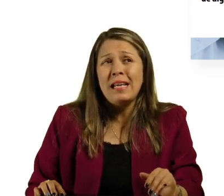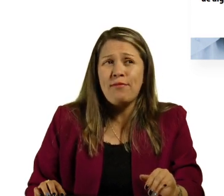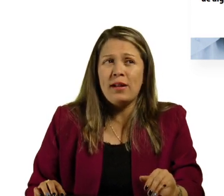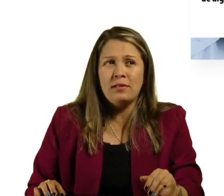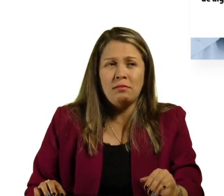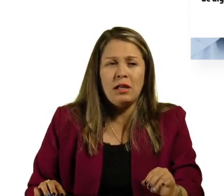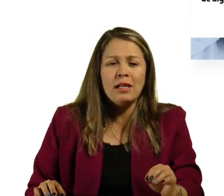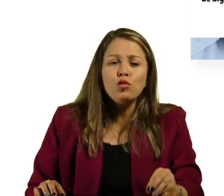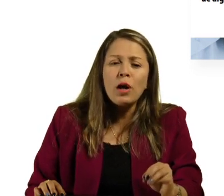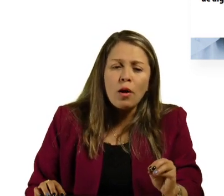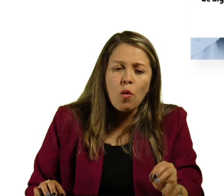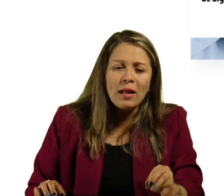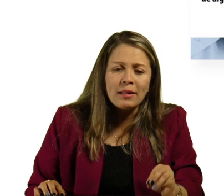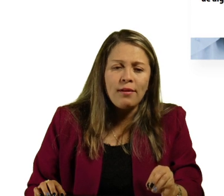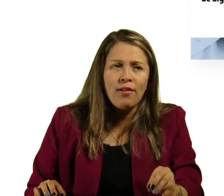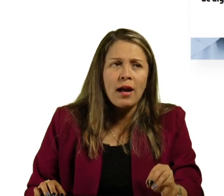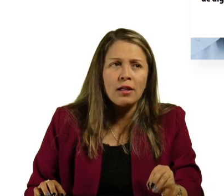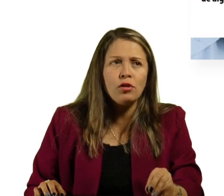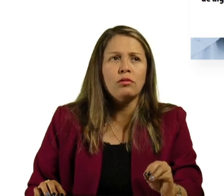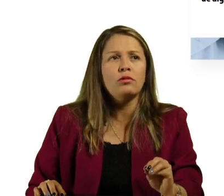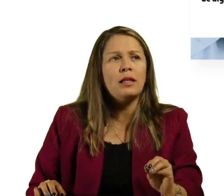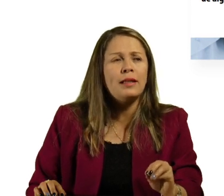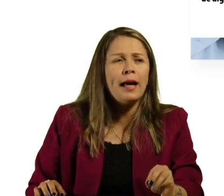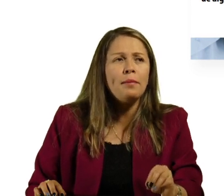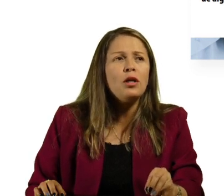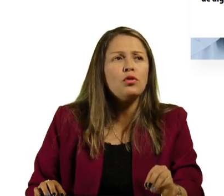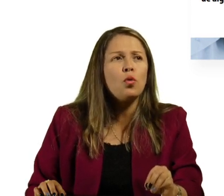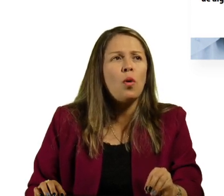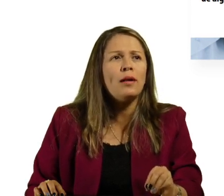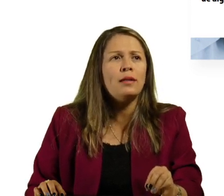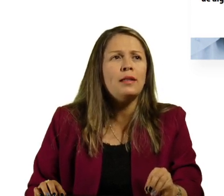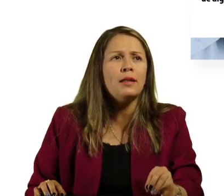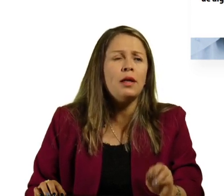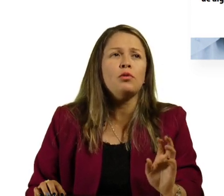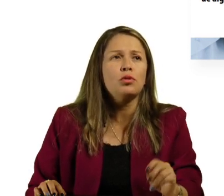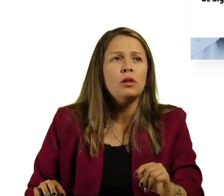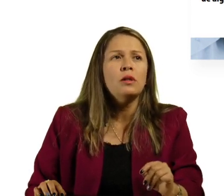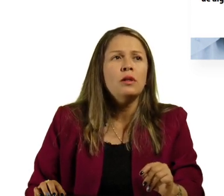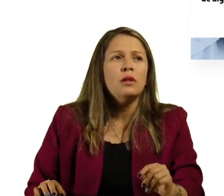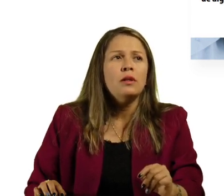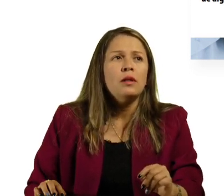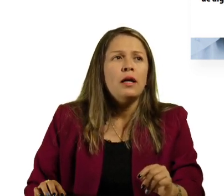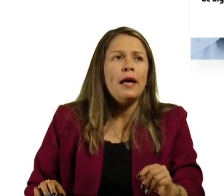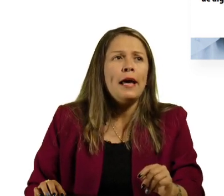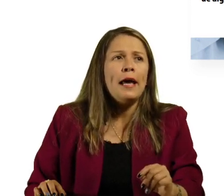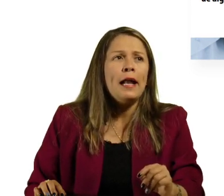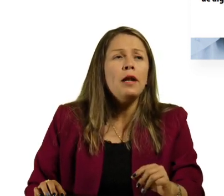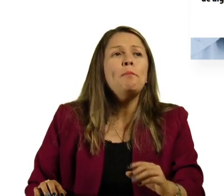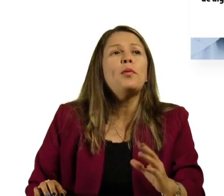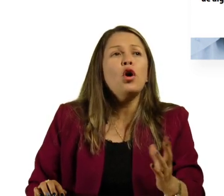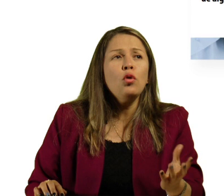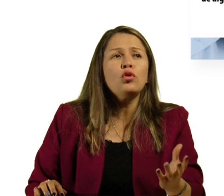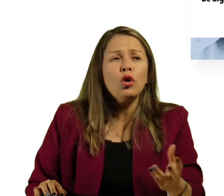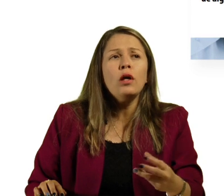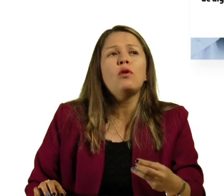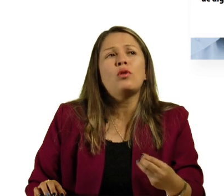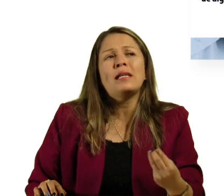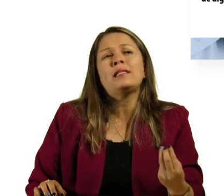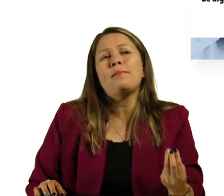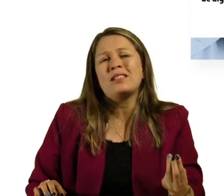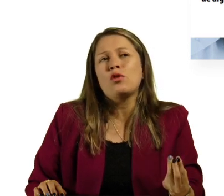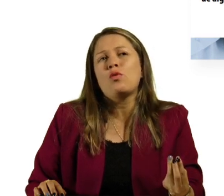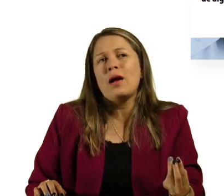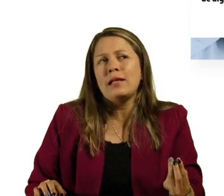estiman cifras, es una cuantificación, o sea, términos cuantitativos. El producto de